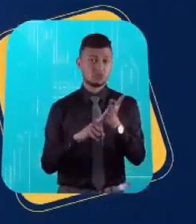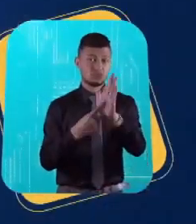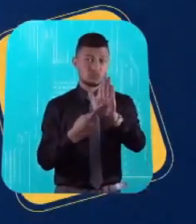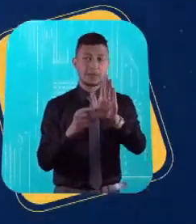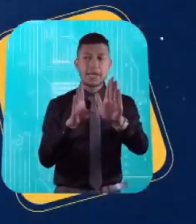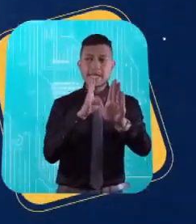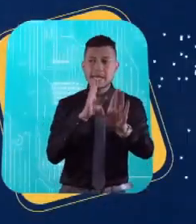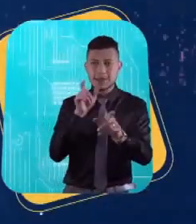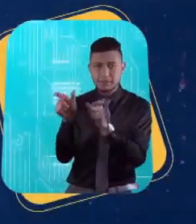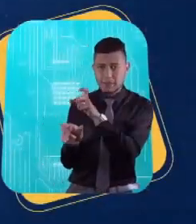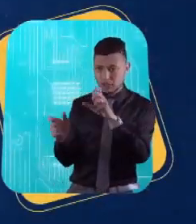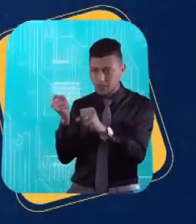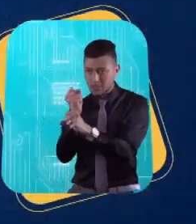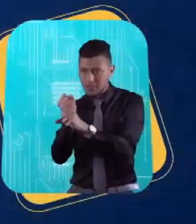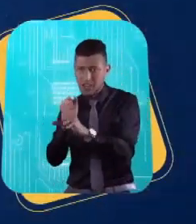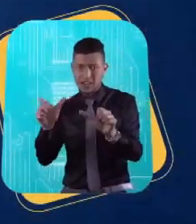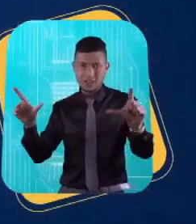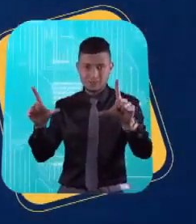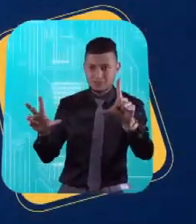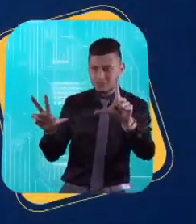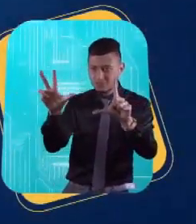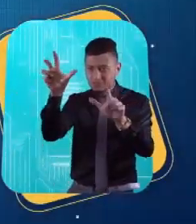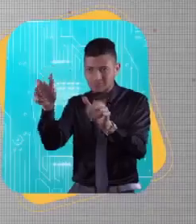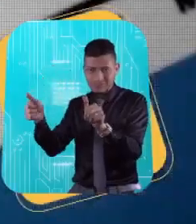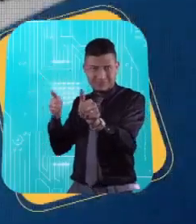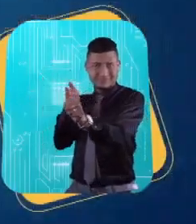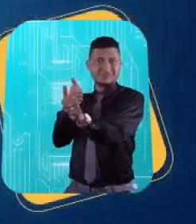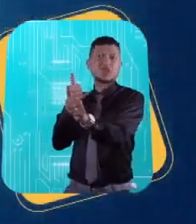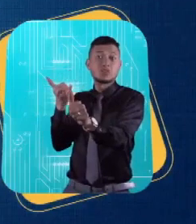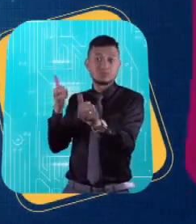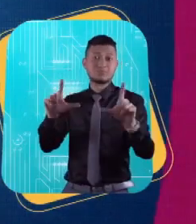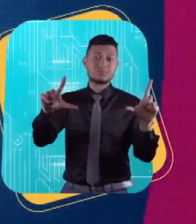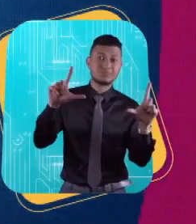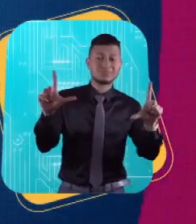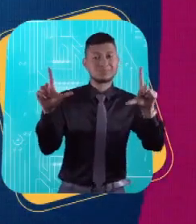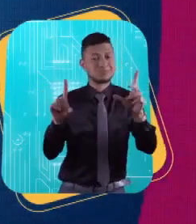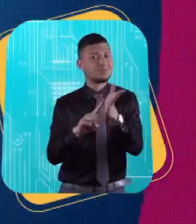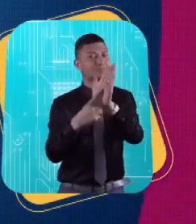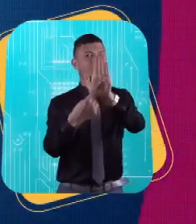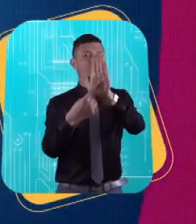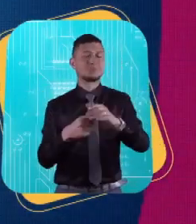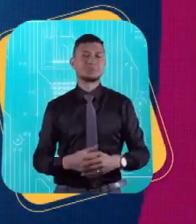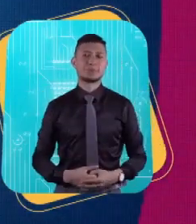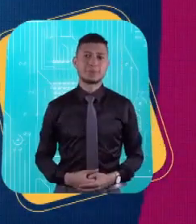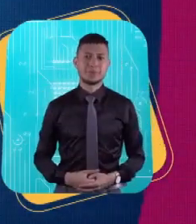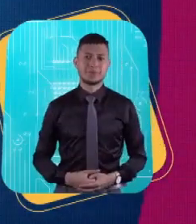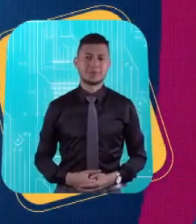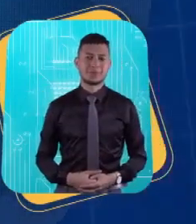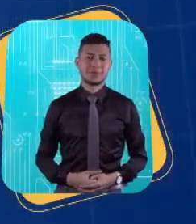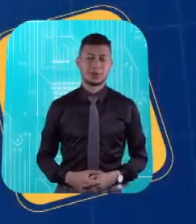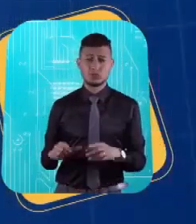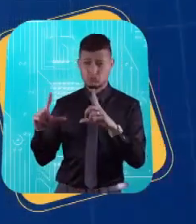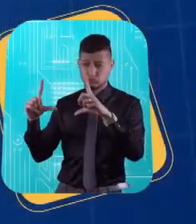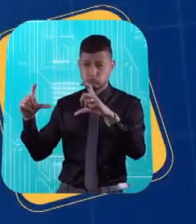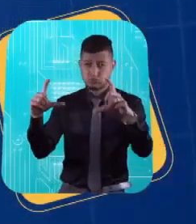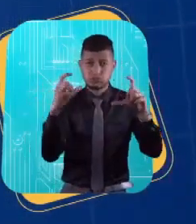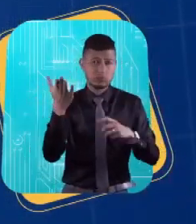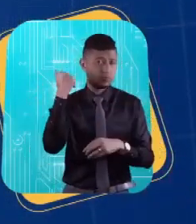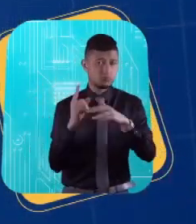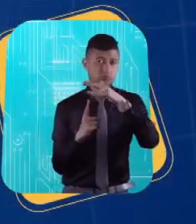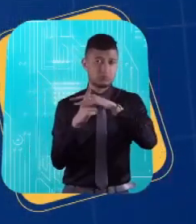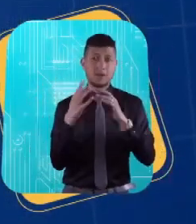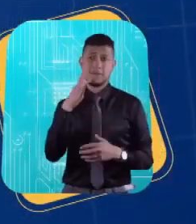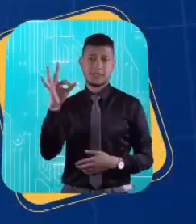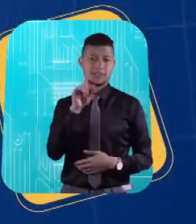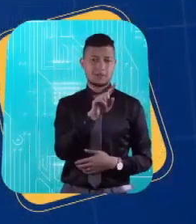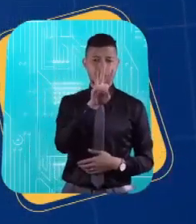Los datos que no podemos olvidar de este programa en nuestra claqueta final. La